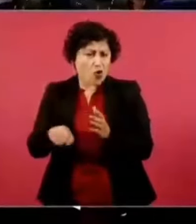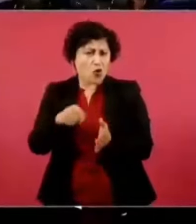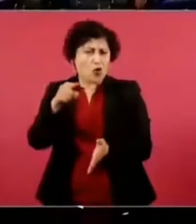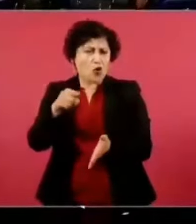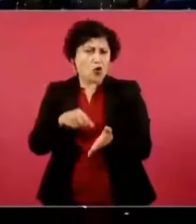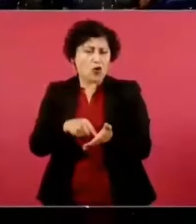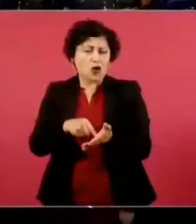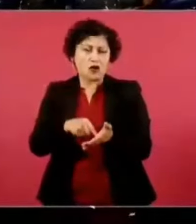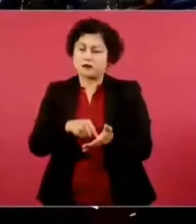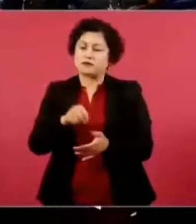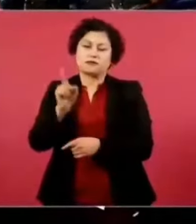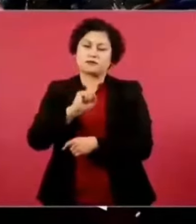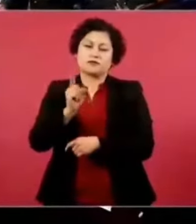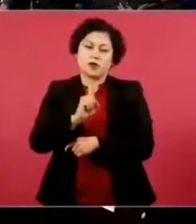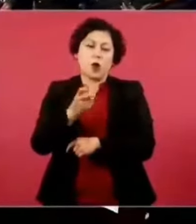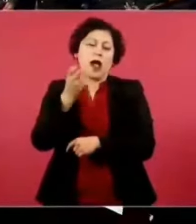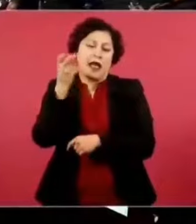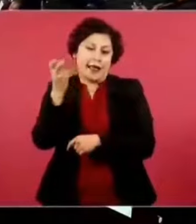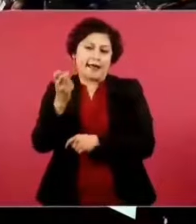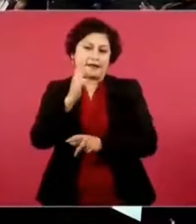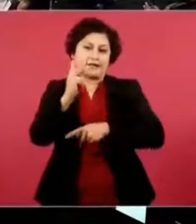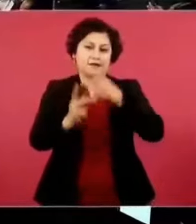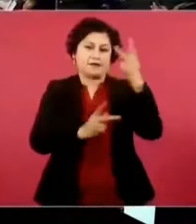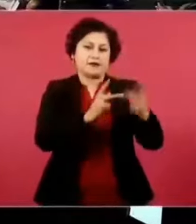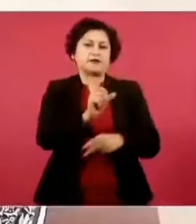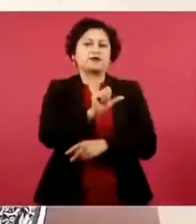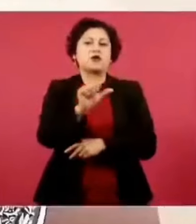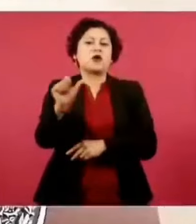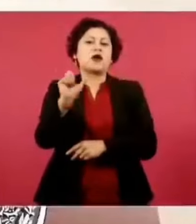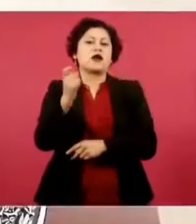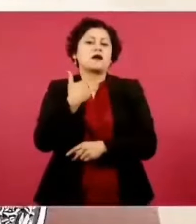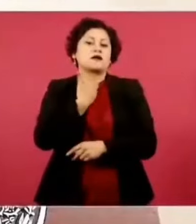prestó Roberto Hernández a Fox.